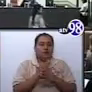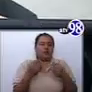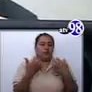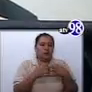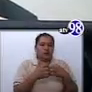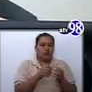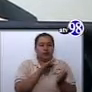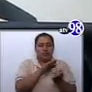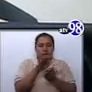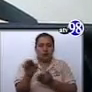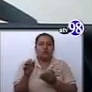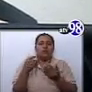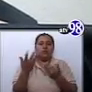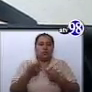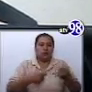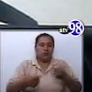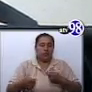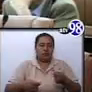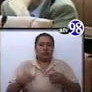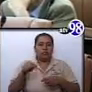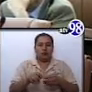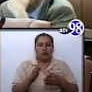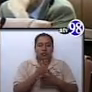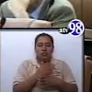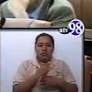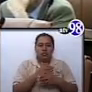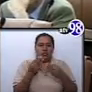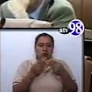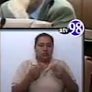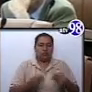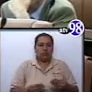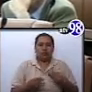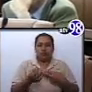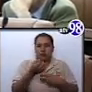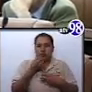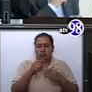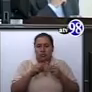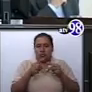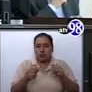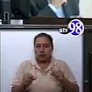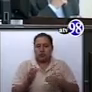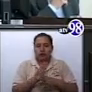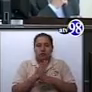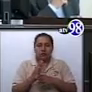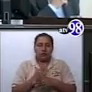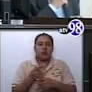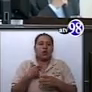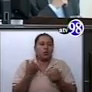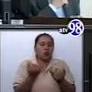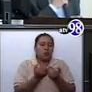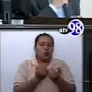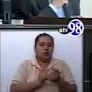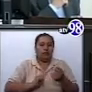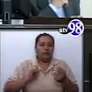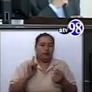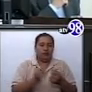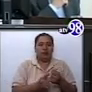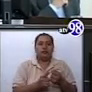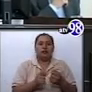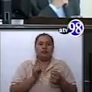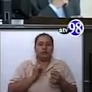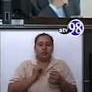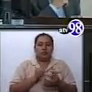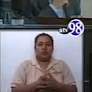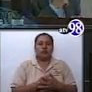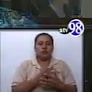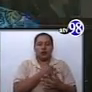naturales, producción y comercialización de productos de la medicina natural, así como las faltas y sanciones. El